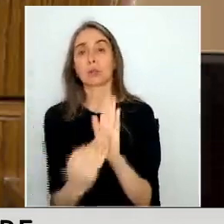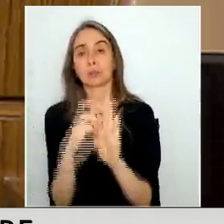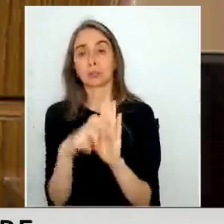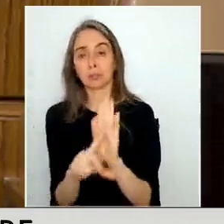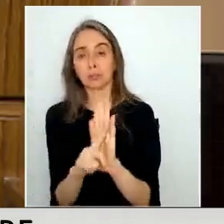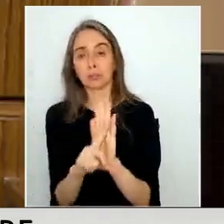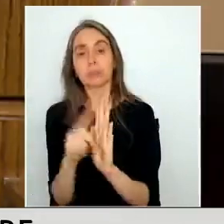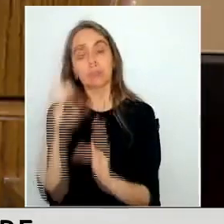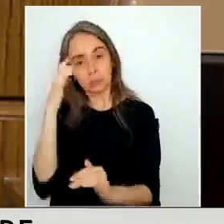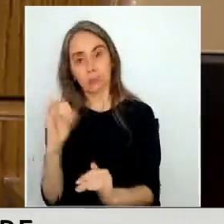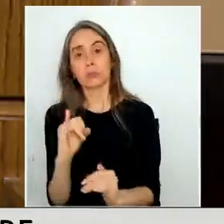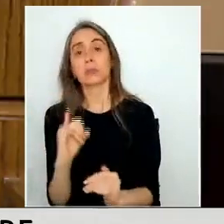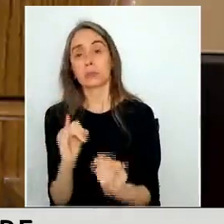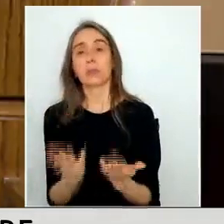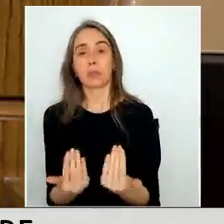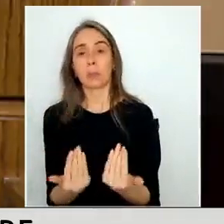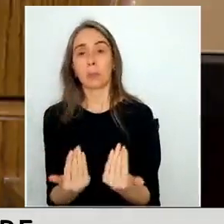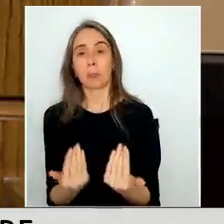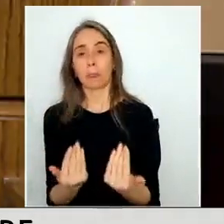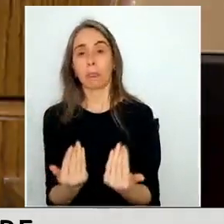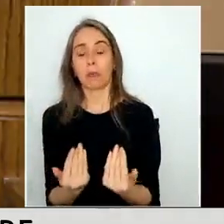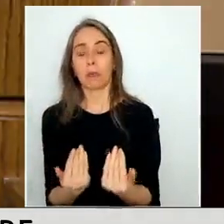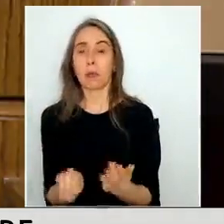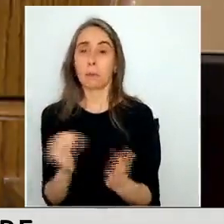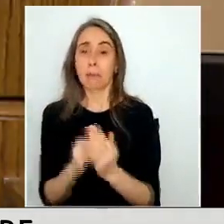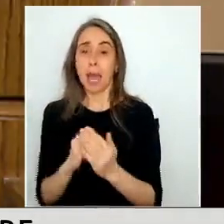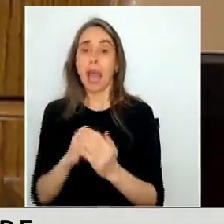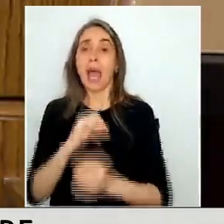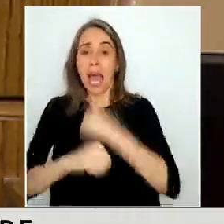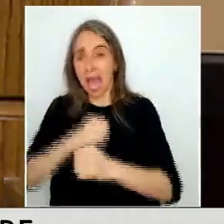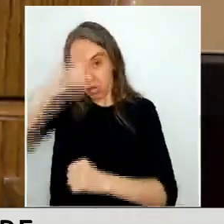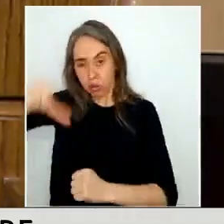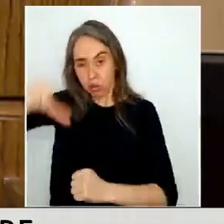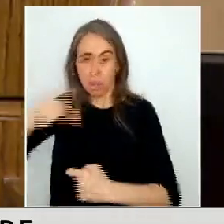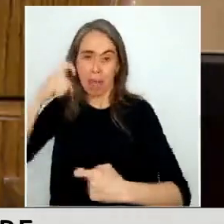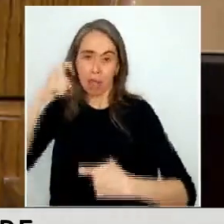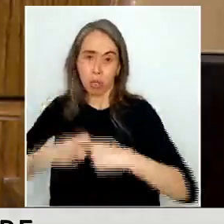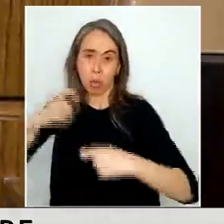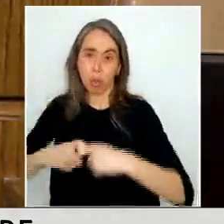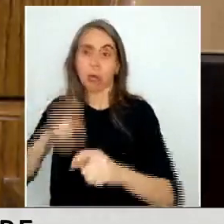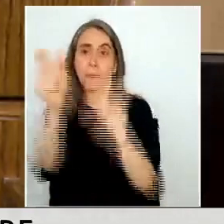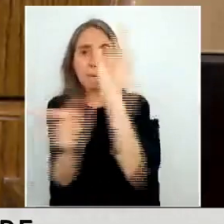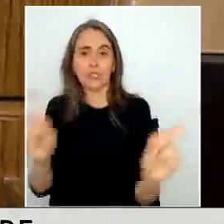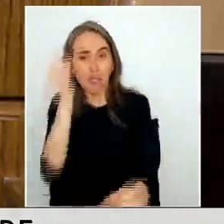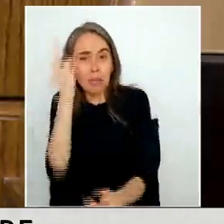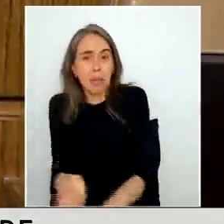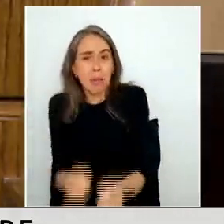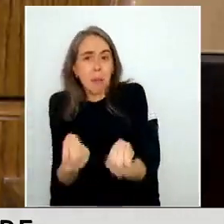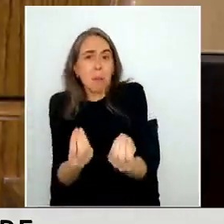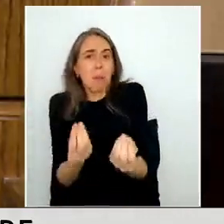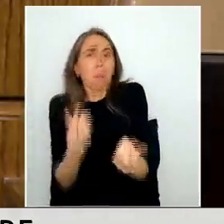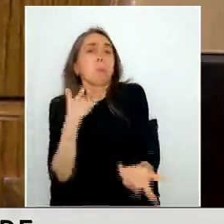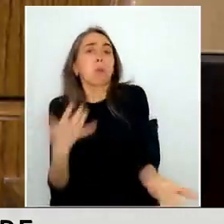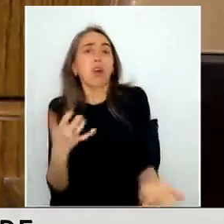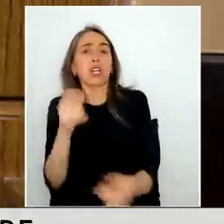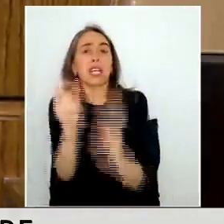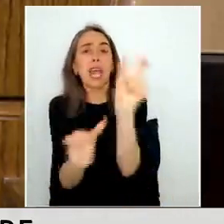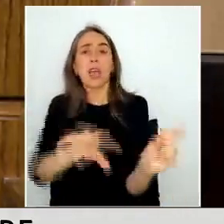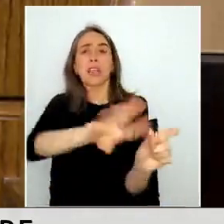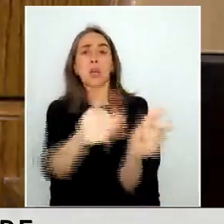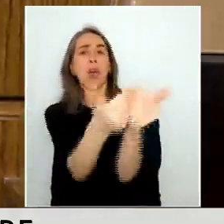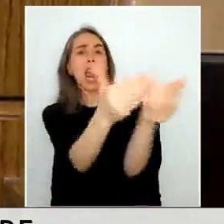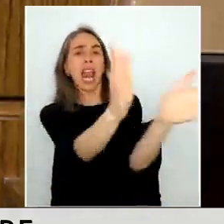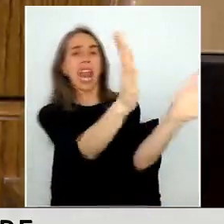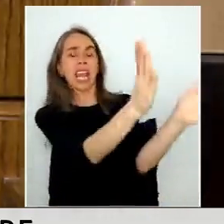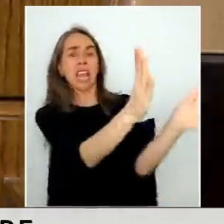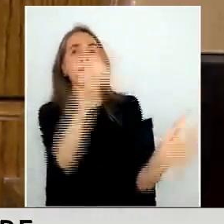eh endureciendo penas y haciéndolas efectivas la población no entiende por qué hoy día los delincuentes están libres y ellos están encerrados en